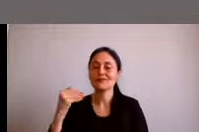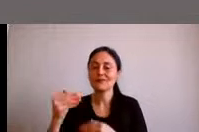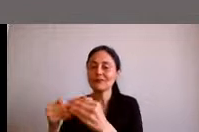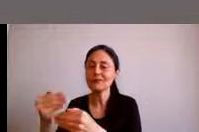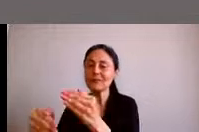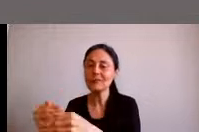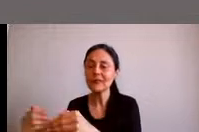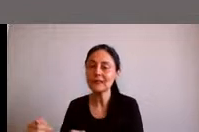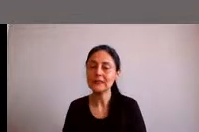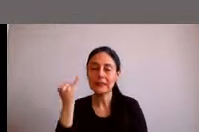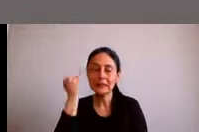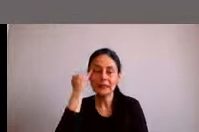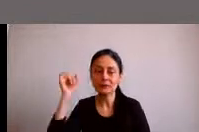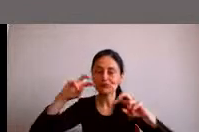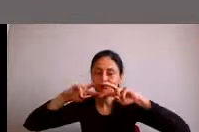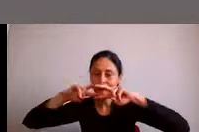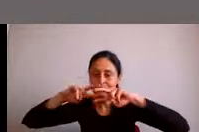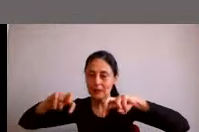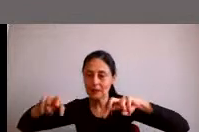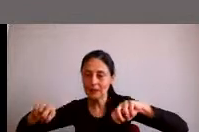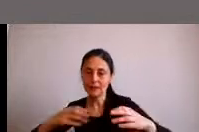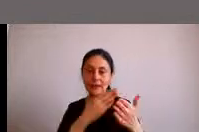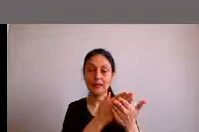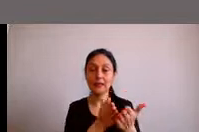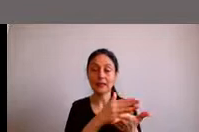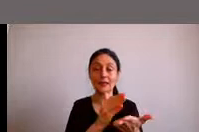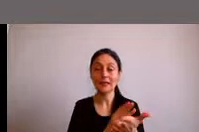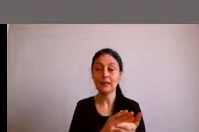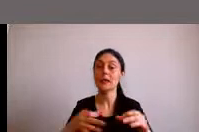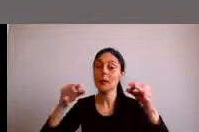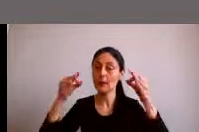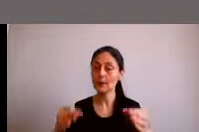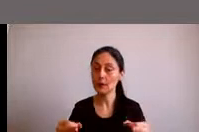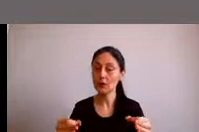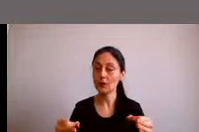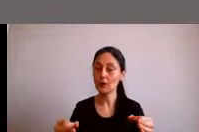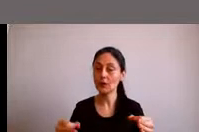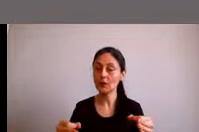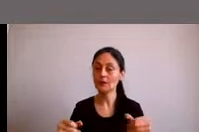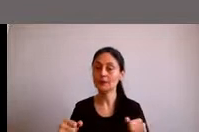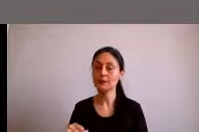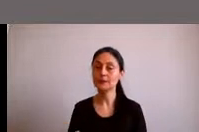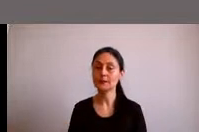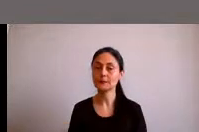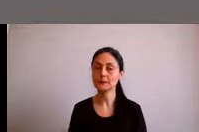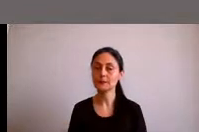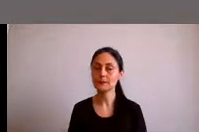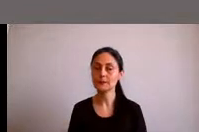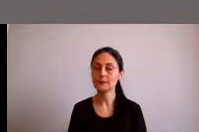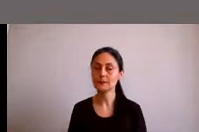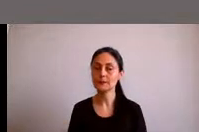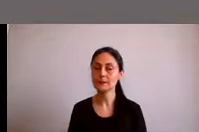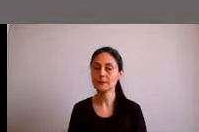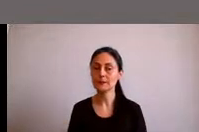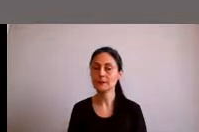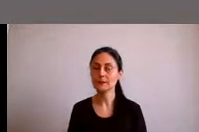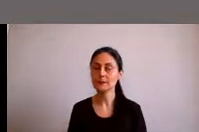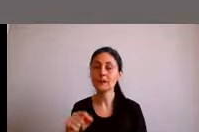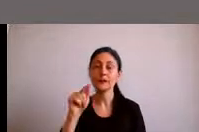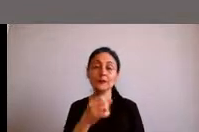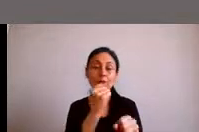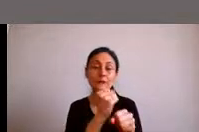fondo nuestras estrategias son mejores, son más efectivas, ¿cierto? Y aquí está un trabajo que estamos finalizando ahora de terapia